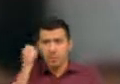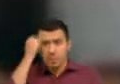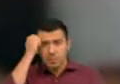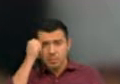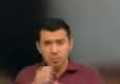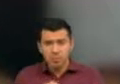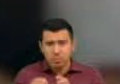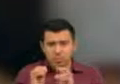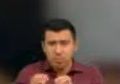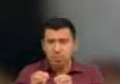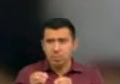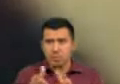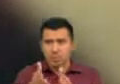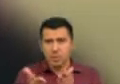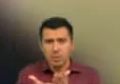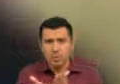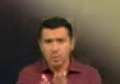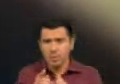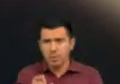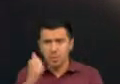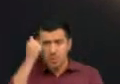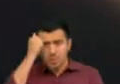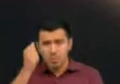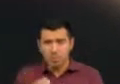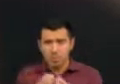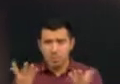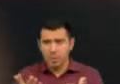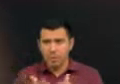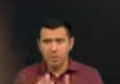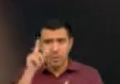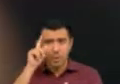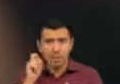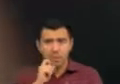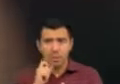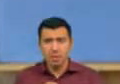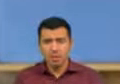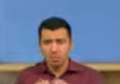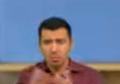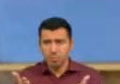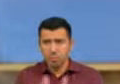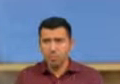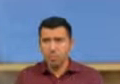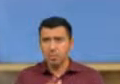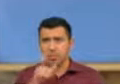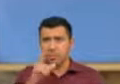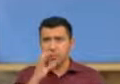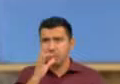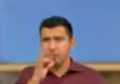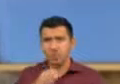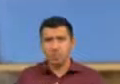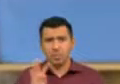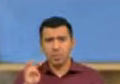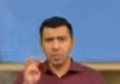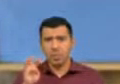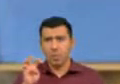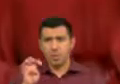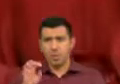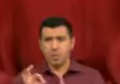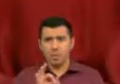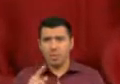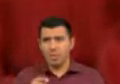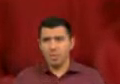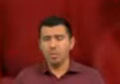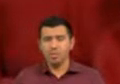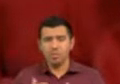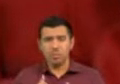educar a los menores del país con la pedagogía de la diversidad de género eslalons un estudiante de noveno grado que como señala él